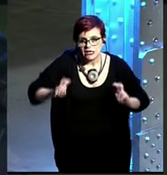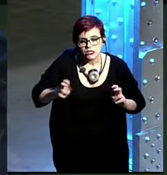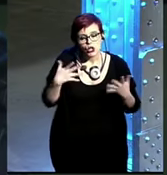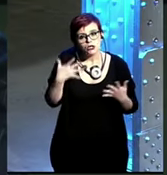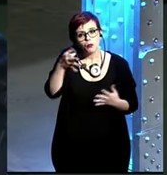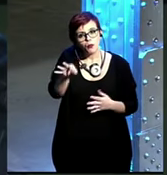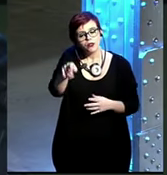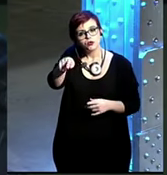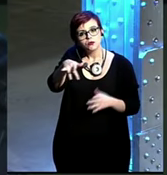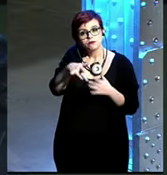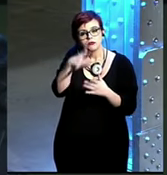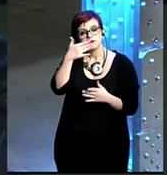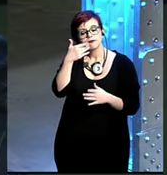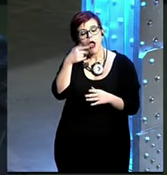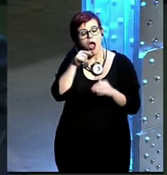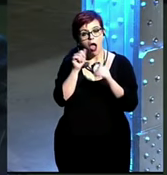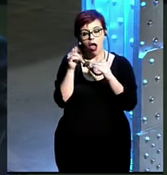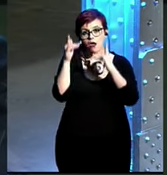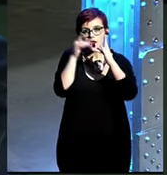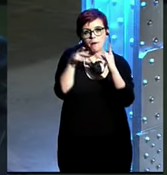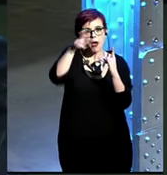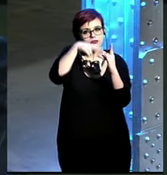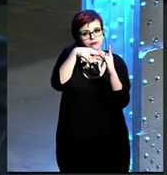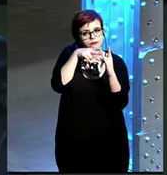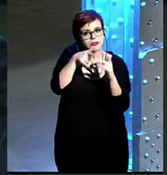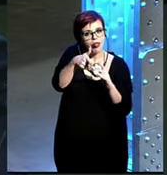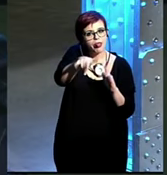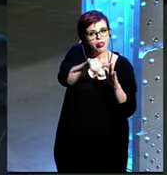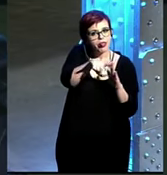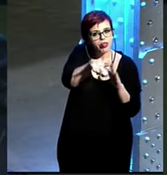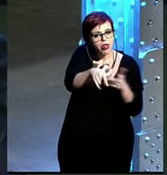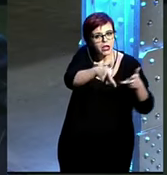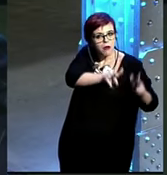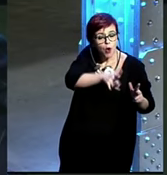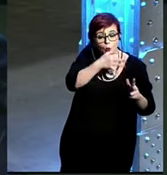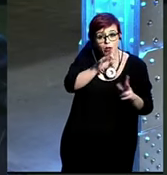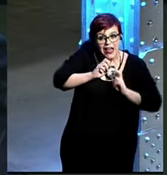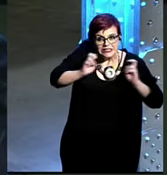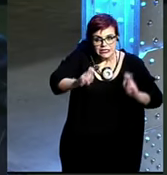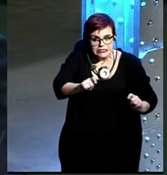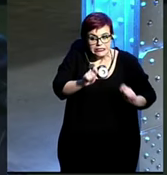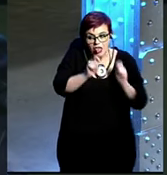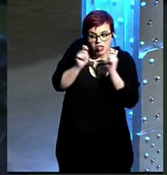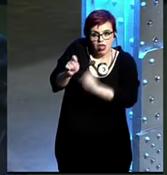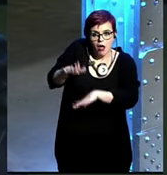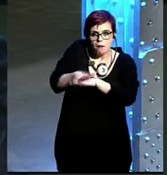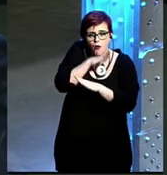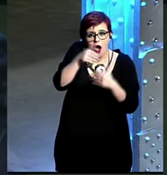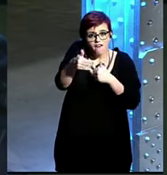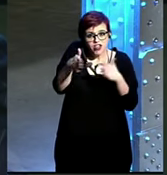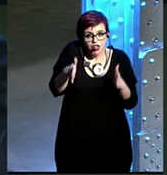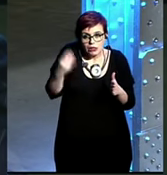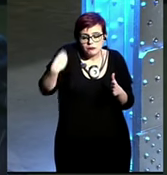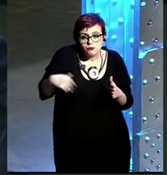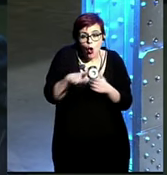que sentar a los pies de la cama de esa persona, o quizá sea demasiado estresante que estés en la misma habitación que la persona, o igual te tengas que quedar en el quicio de